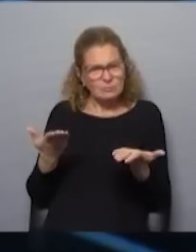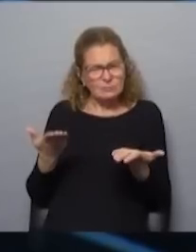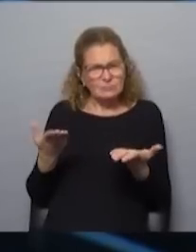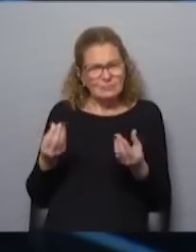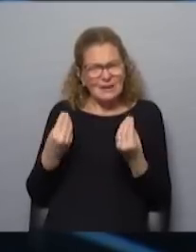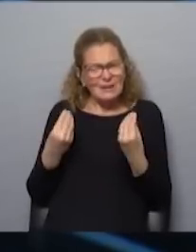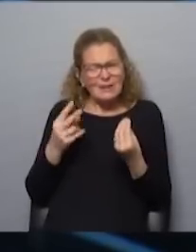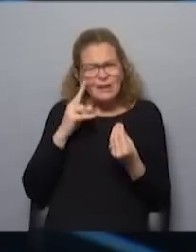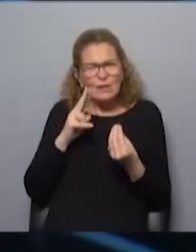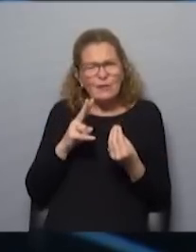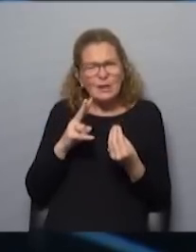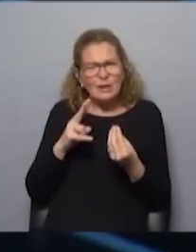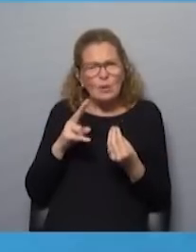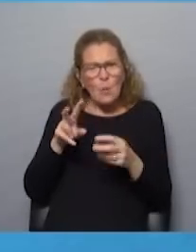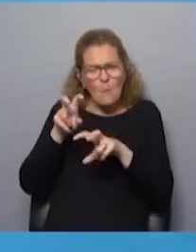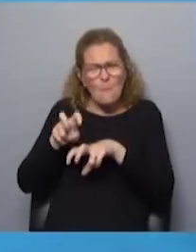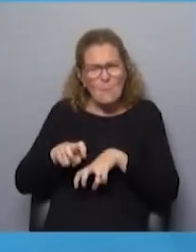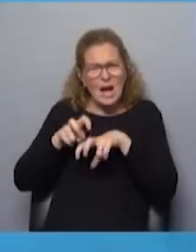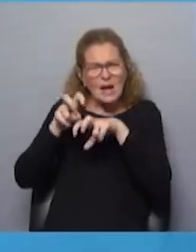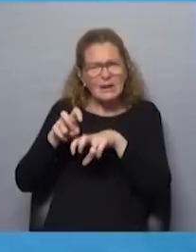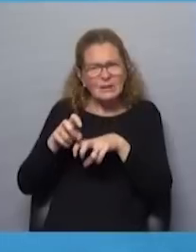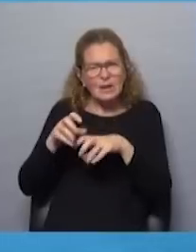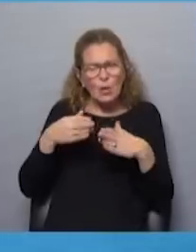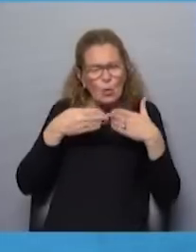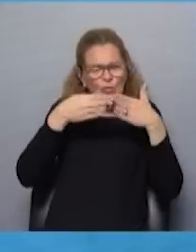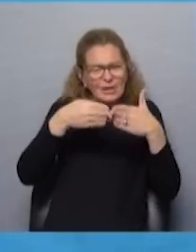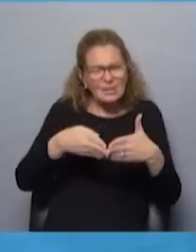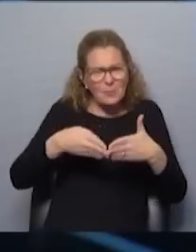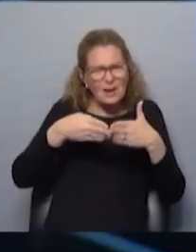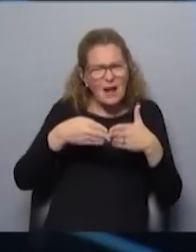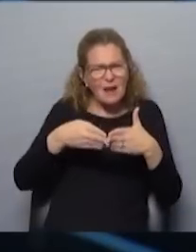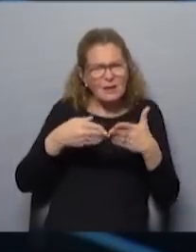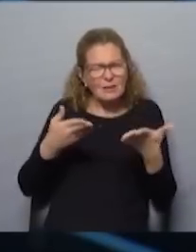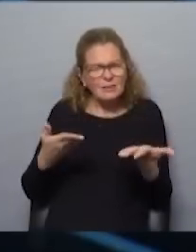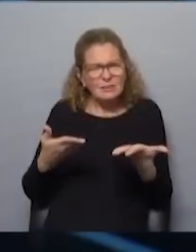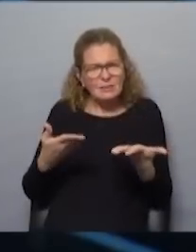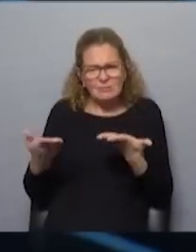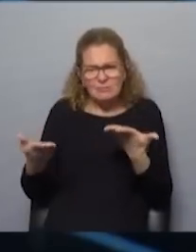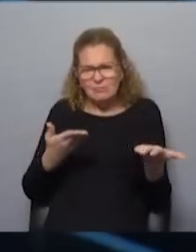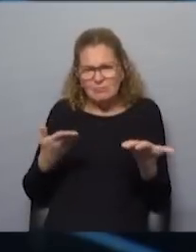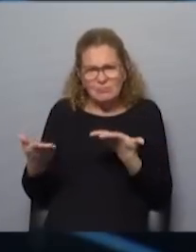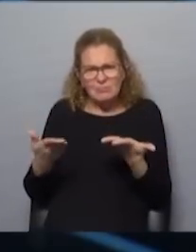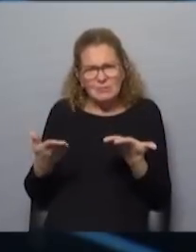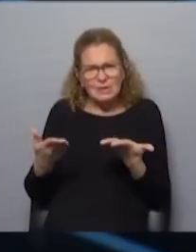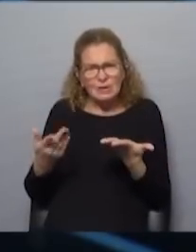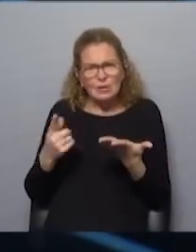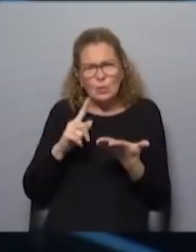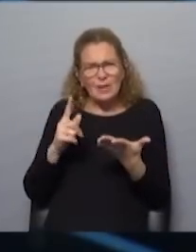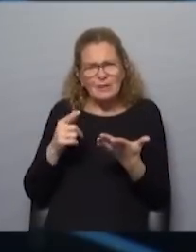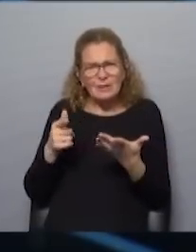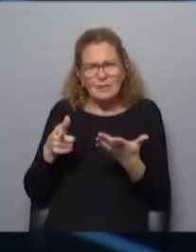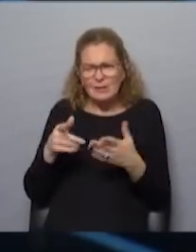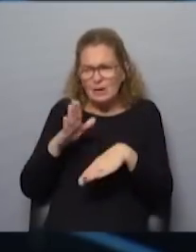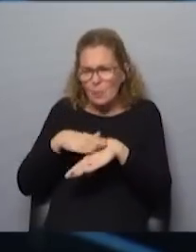qué tiene que ver un parque eólico con una terminal portuaria pero a más de alp no es competente